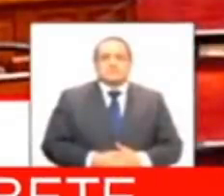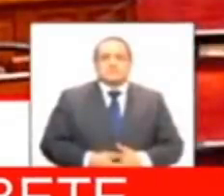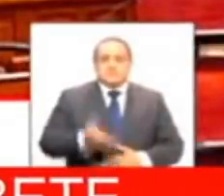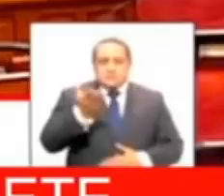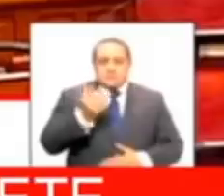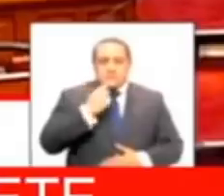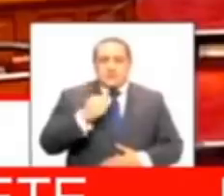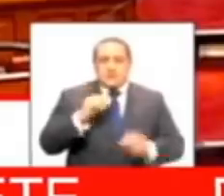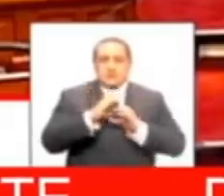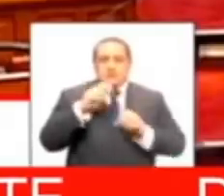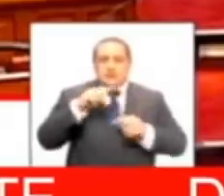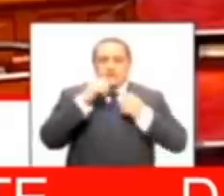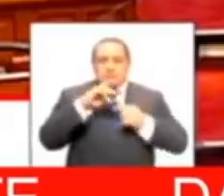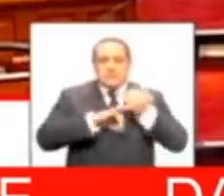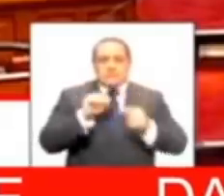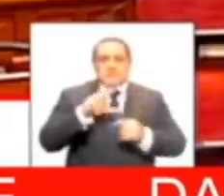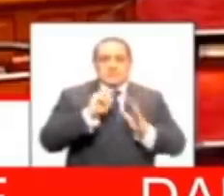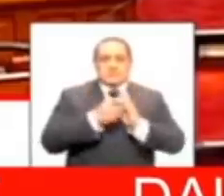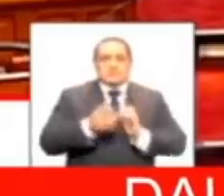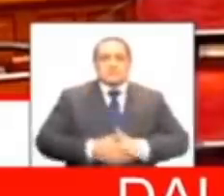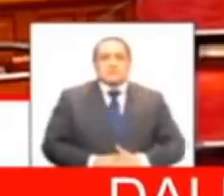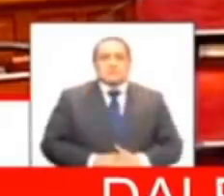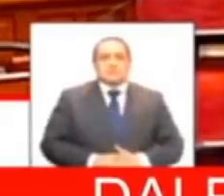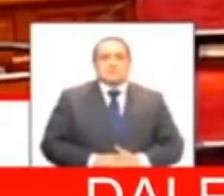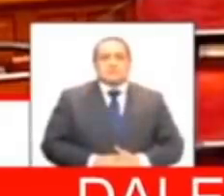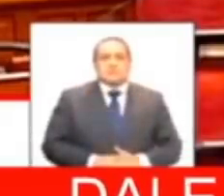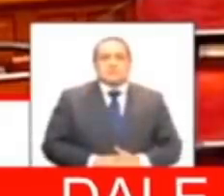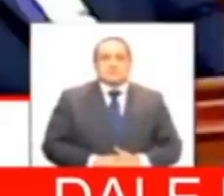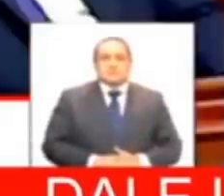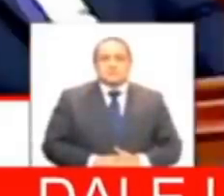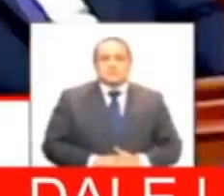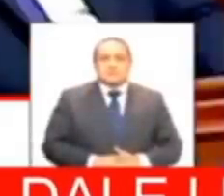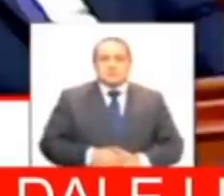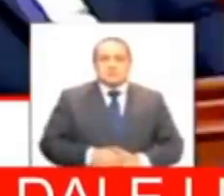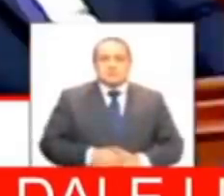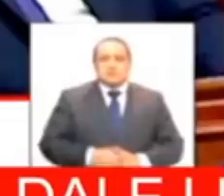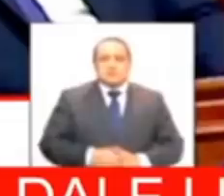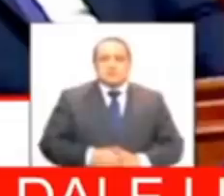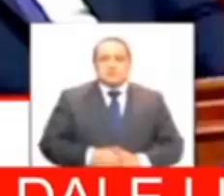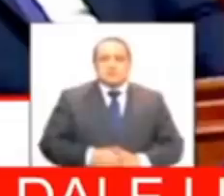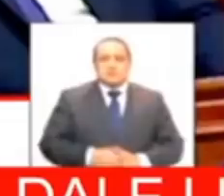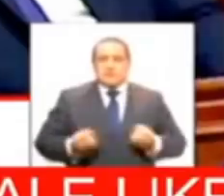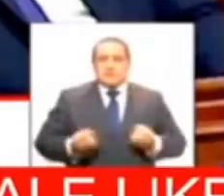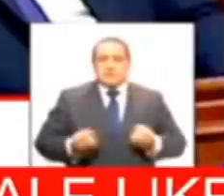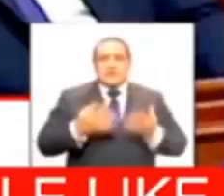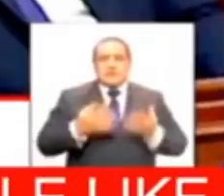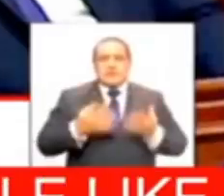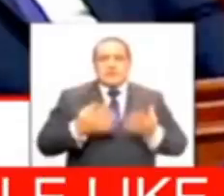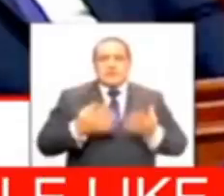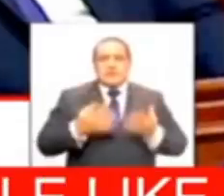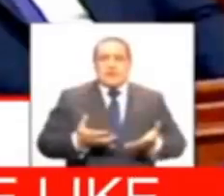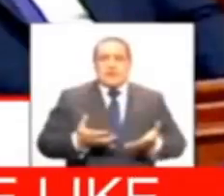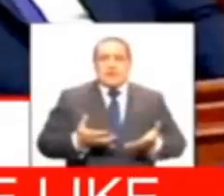Señor César González, tiene 30 segundos. Un minuto, presidenta. Bueno, efectivamente, si